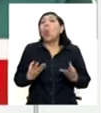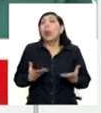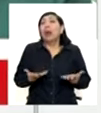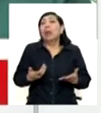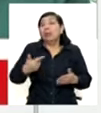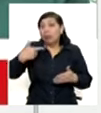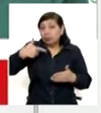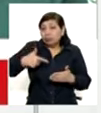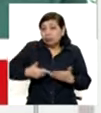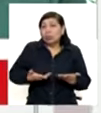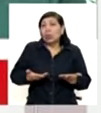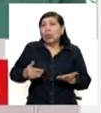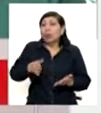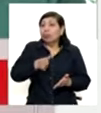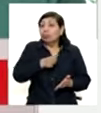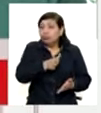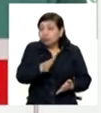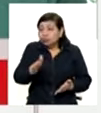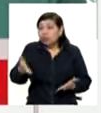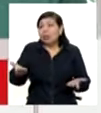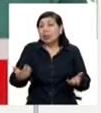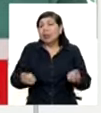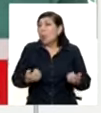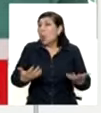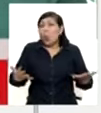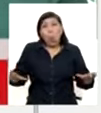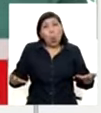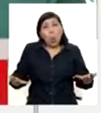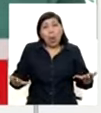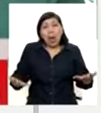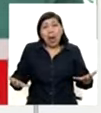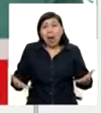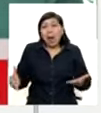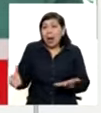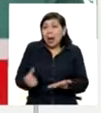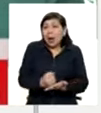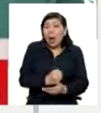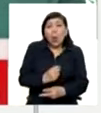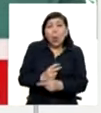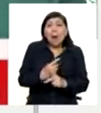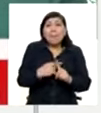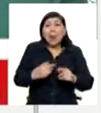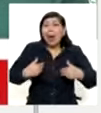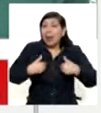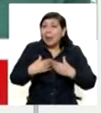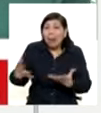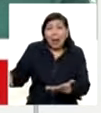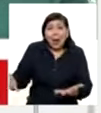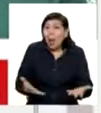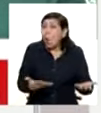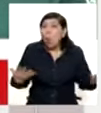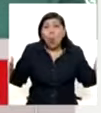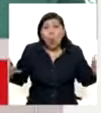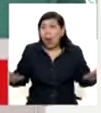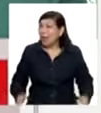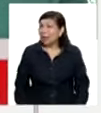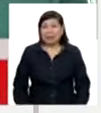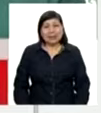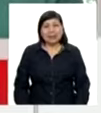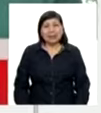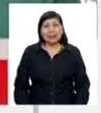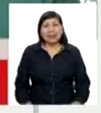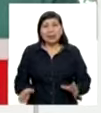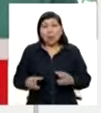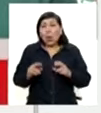es combustible, unidades para llegar a la zona. No existe una unidad de rescate adecuado para llevar a los animales. Hace unos días se encontraron